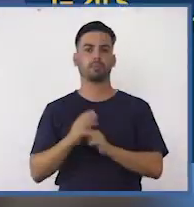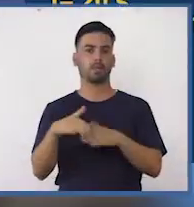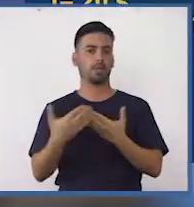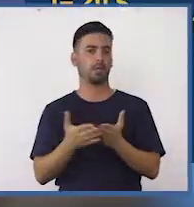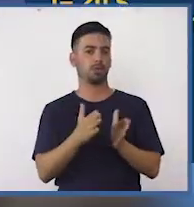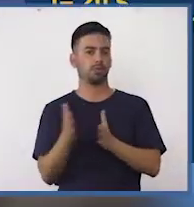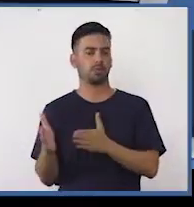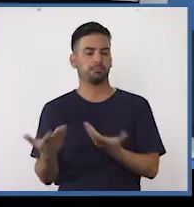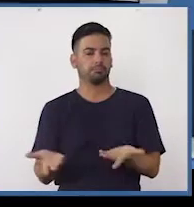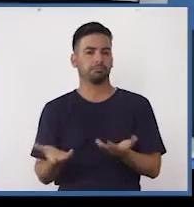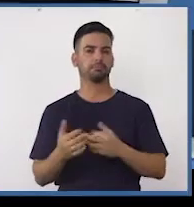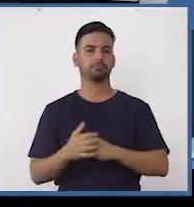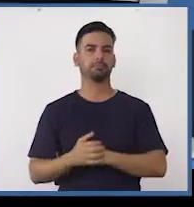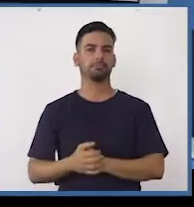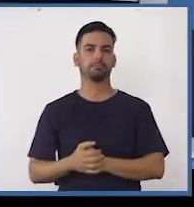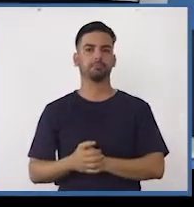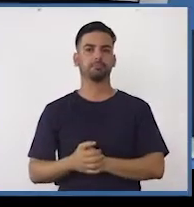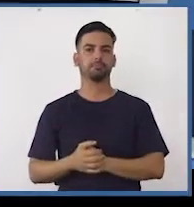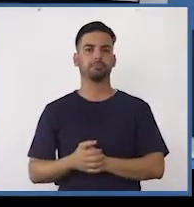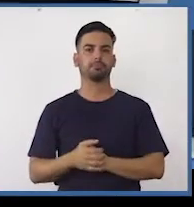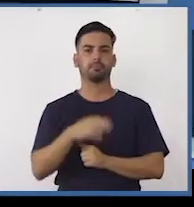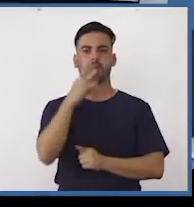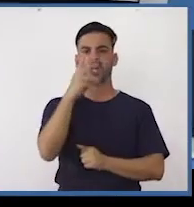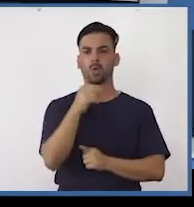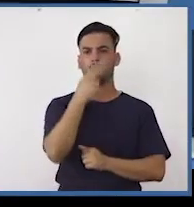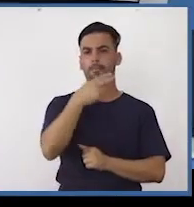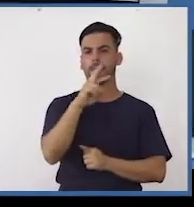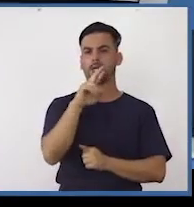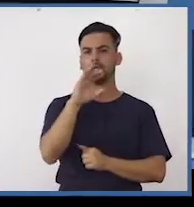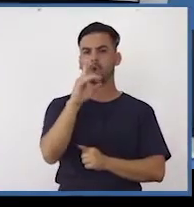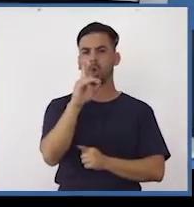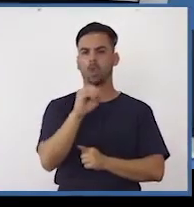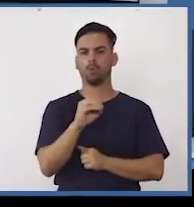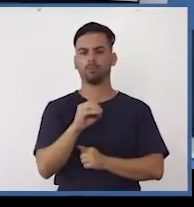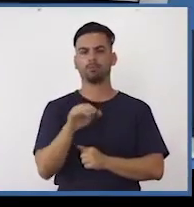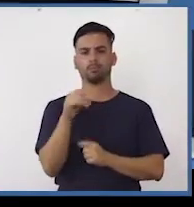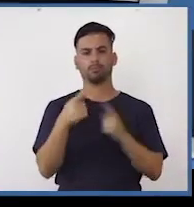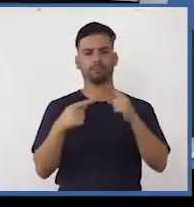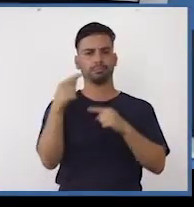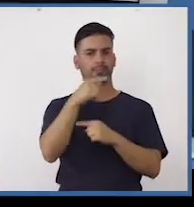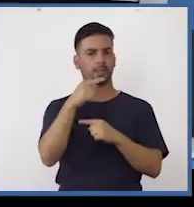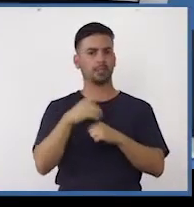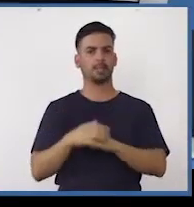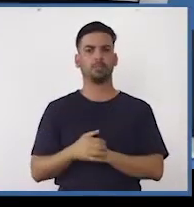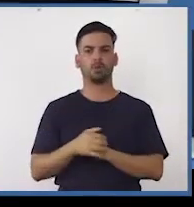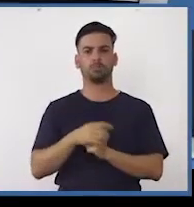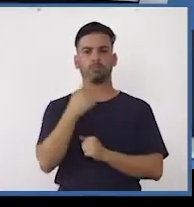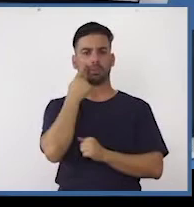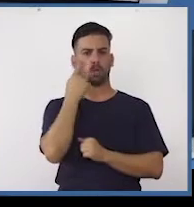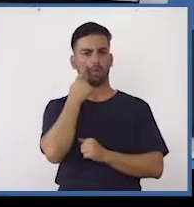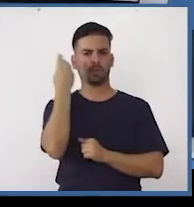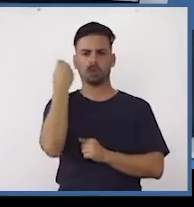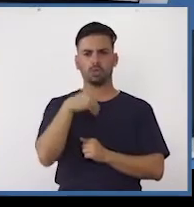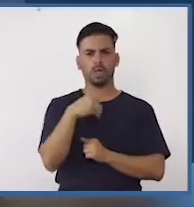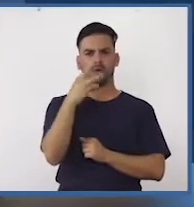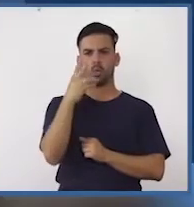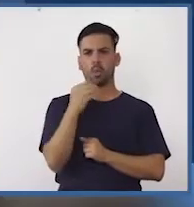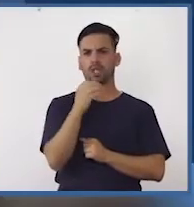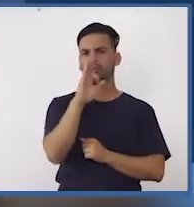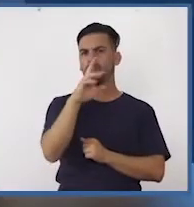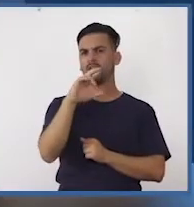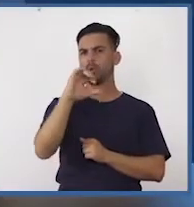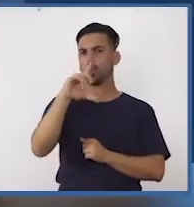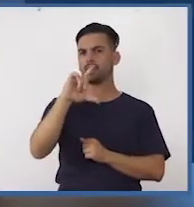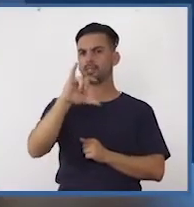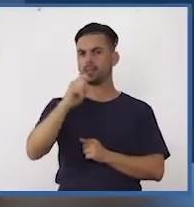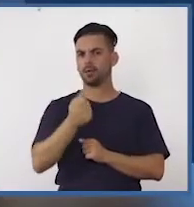Ahora vamos a ver qué pasa. Vamos a calcular el periodo. No son recíprocos. No conozco el valor de la frecuencia. Por lo